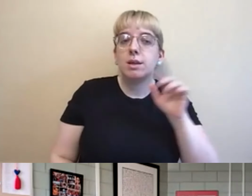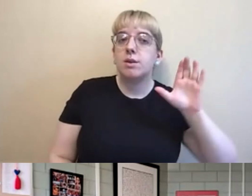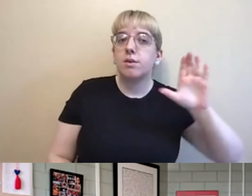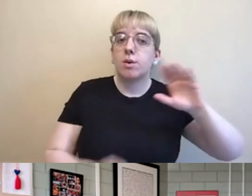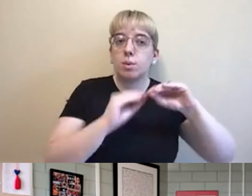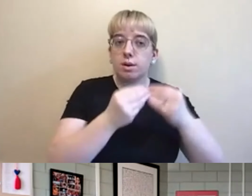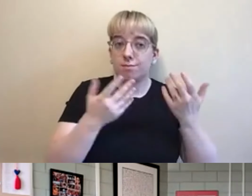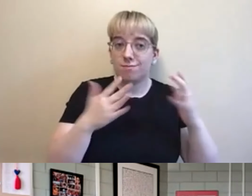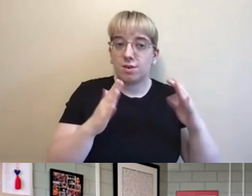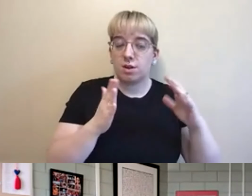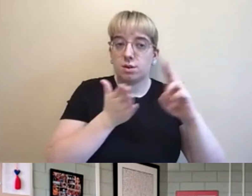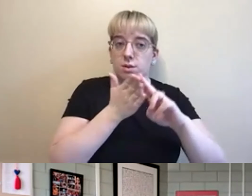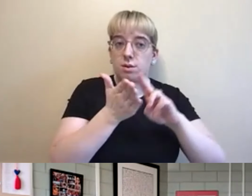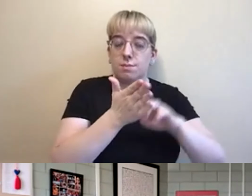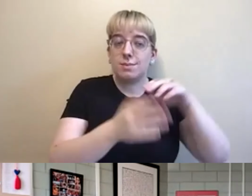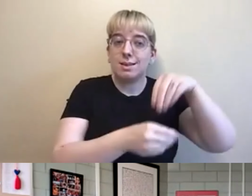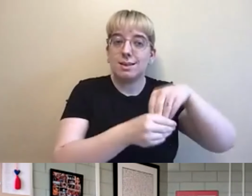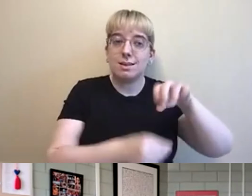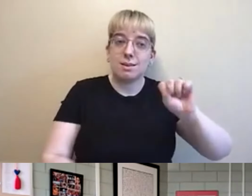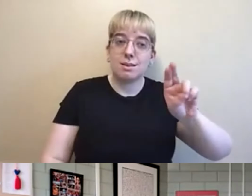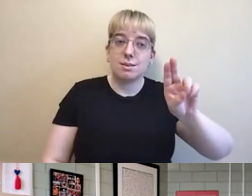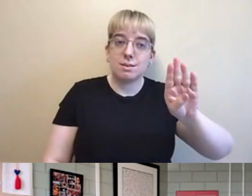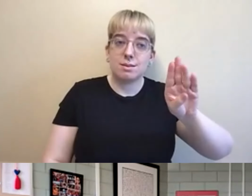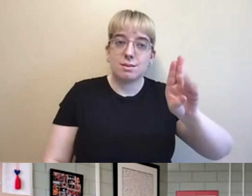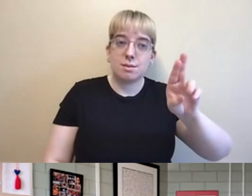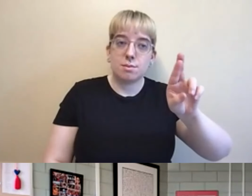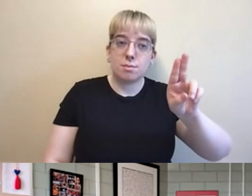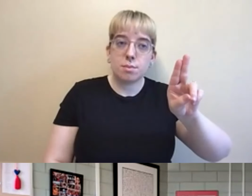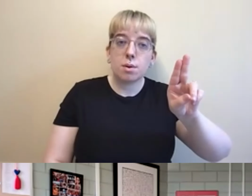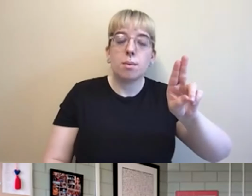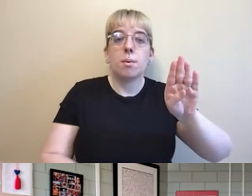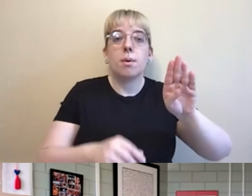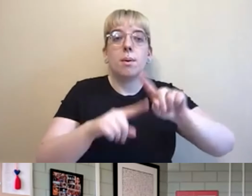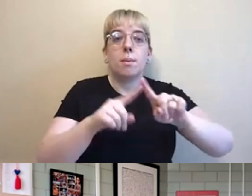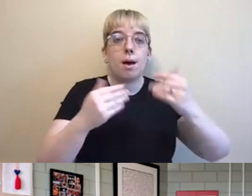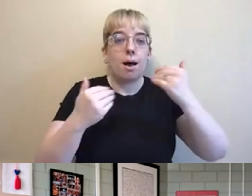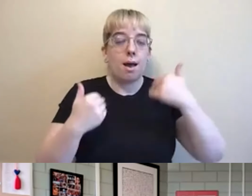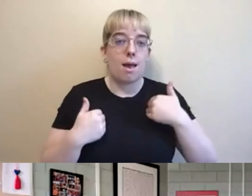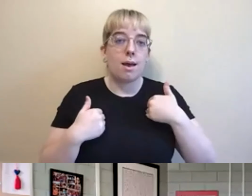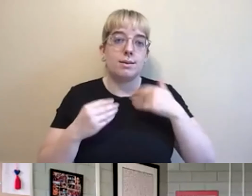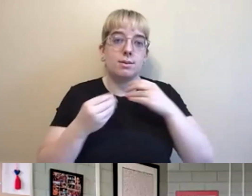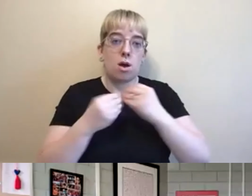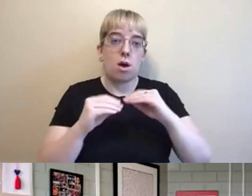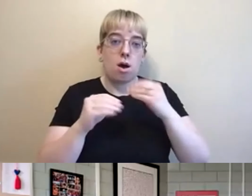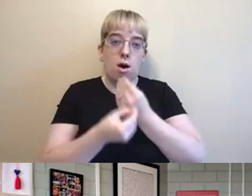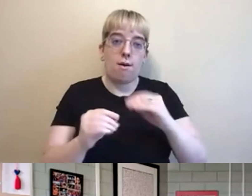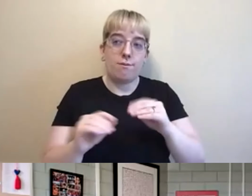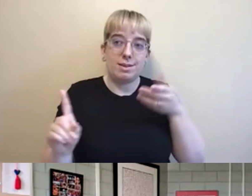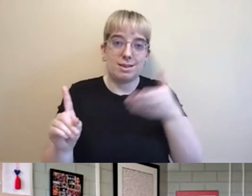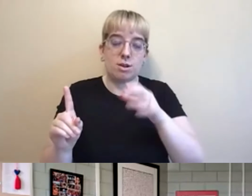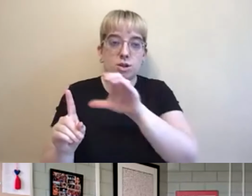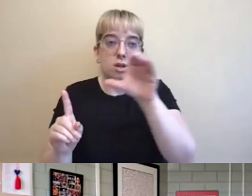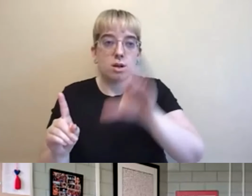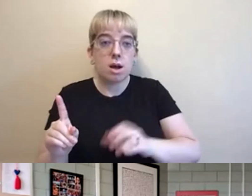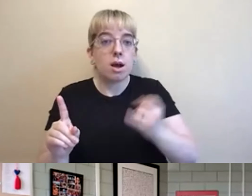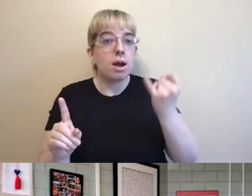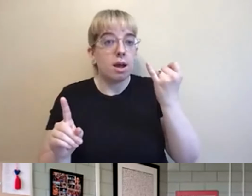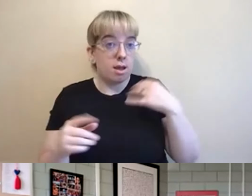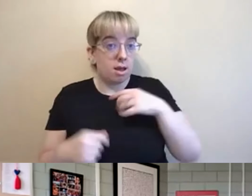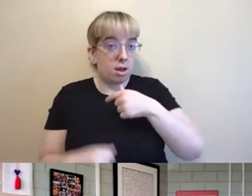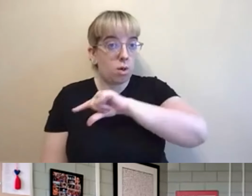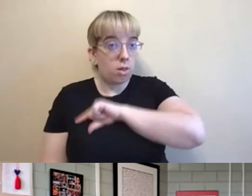registered in. Alguien dijo que la organización está registrada. Are they eligible to apply? And if not, is